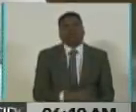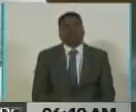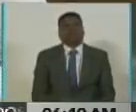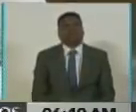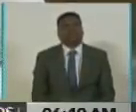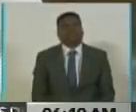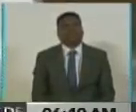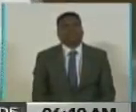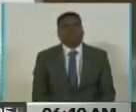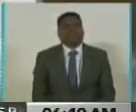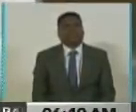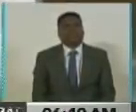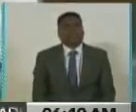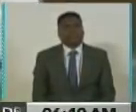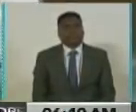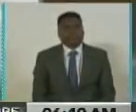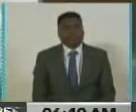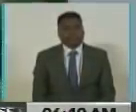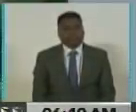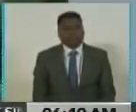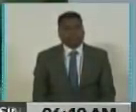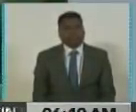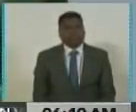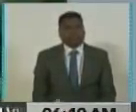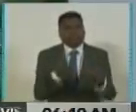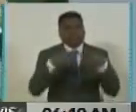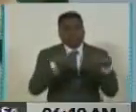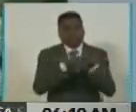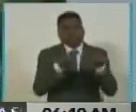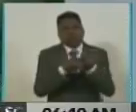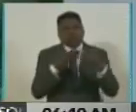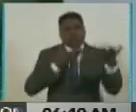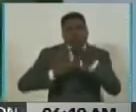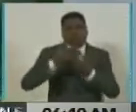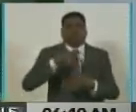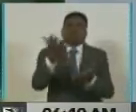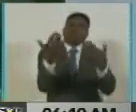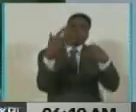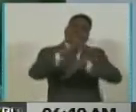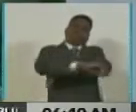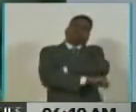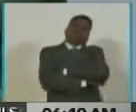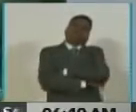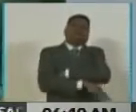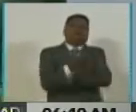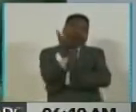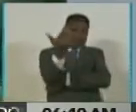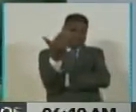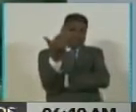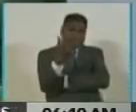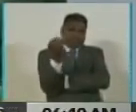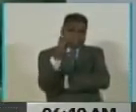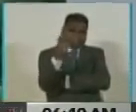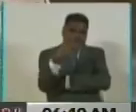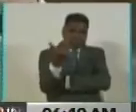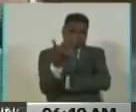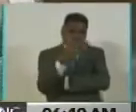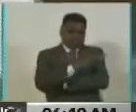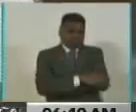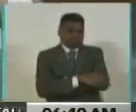dices, exige cada vez más. Una relación clientelar, Entonces yo me lo merezco, dame más. Hay cosas positivas que se